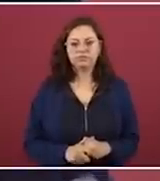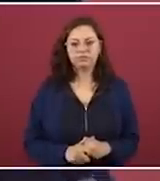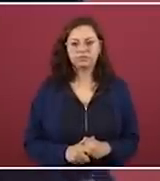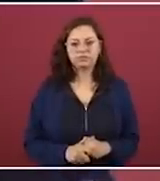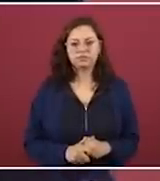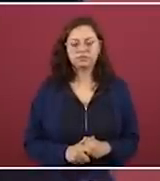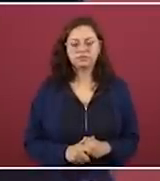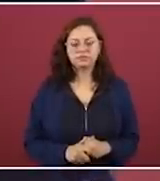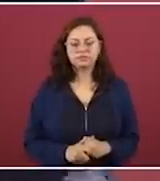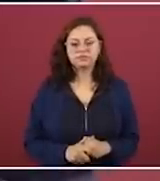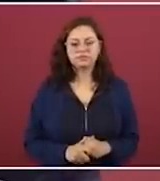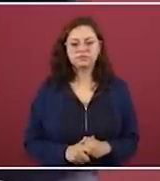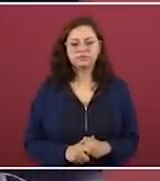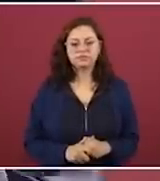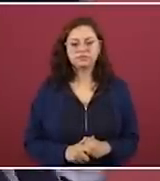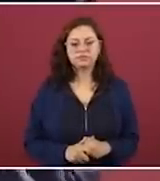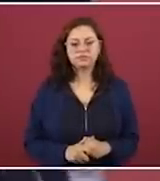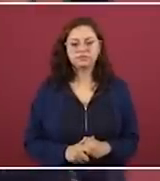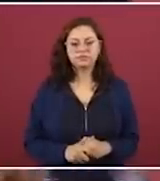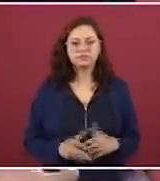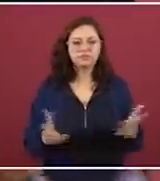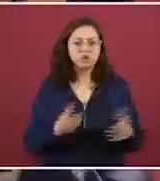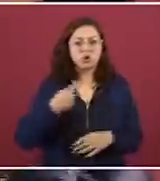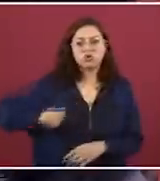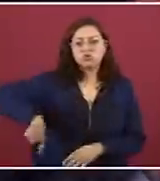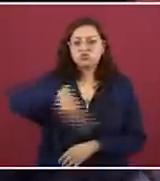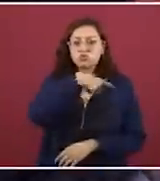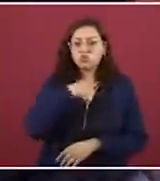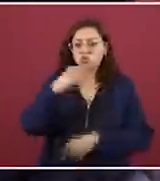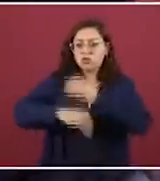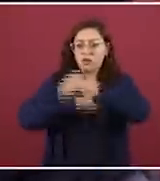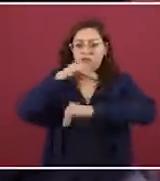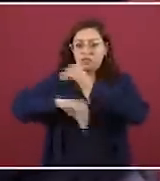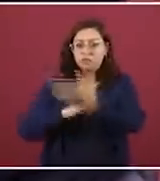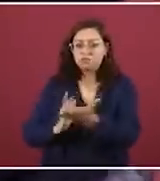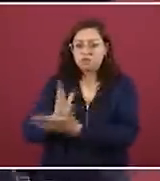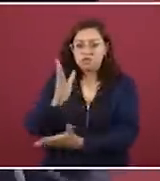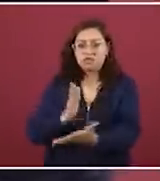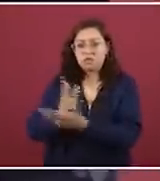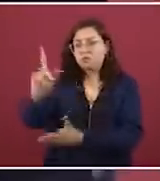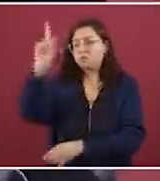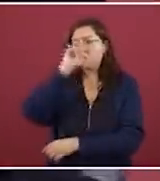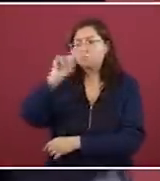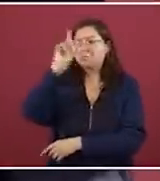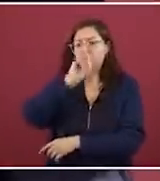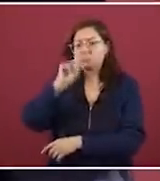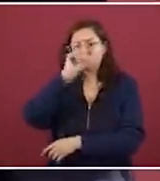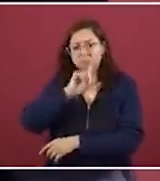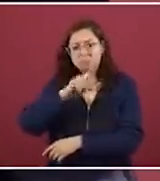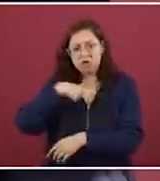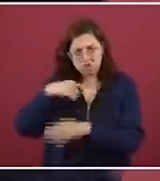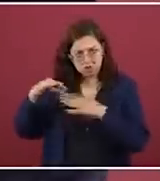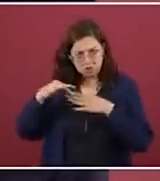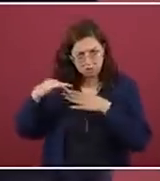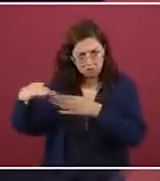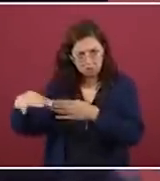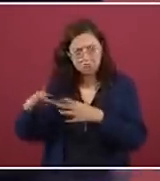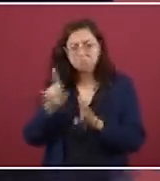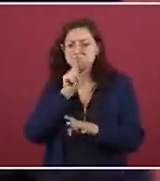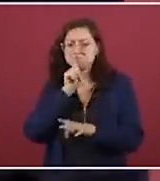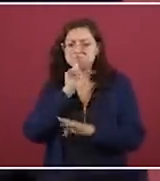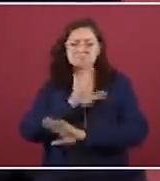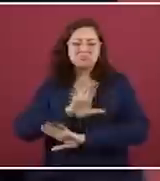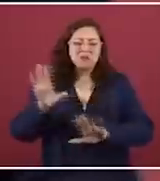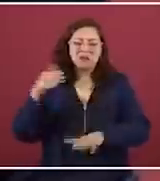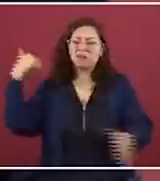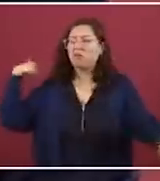nunca la intención de orientar el debate o no damos línea, pero no ahora, nunca